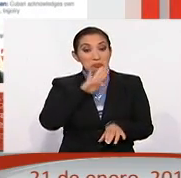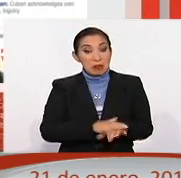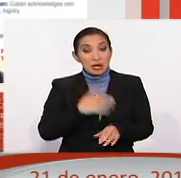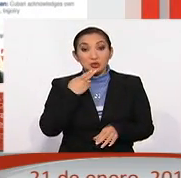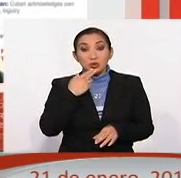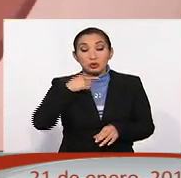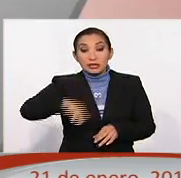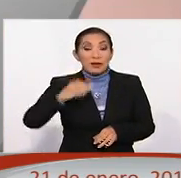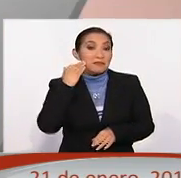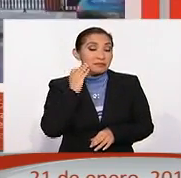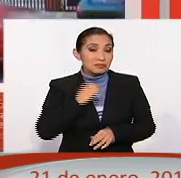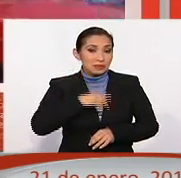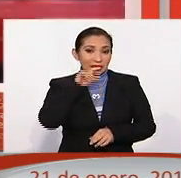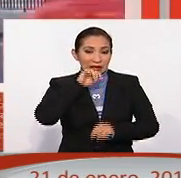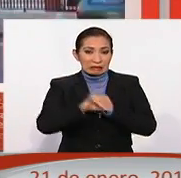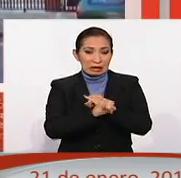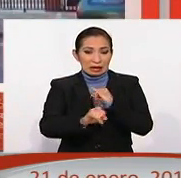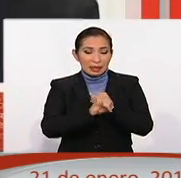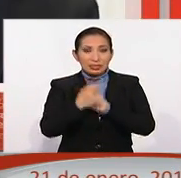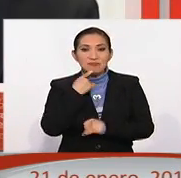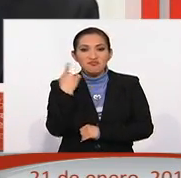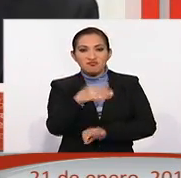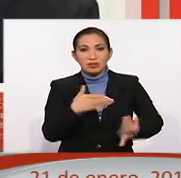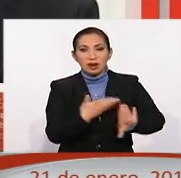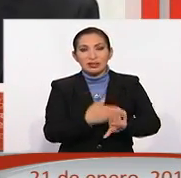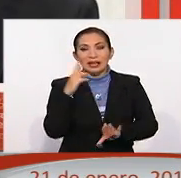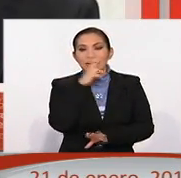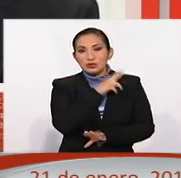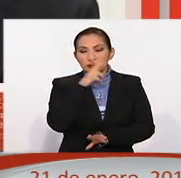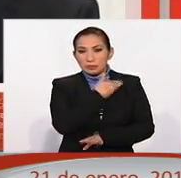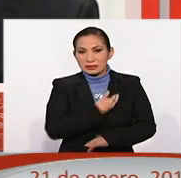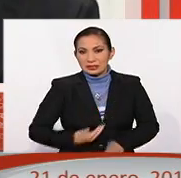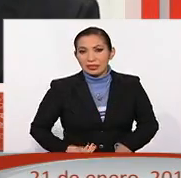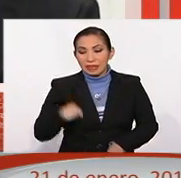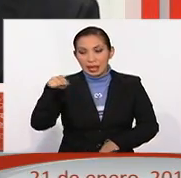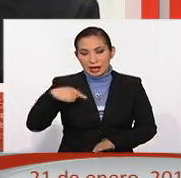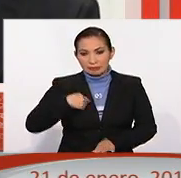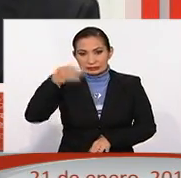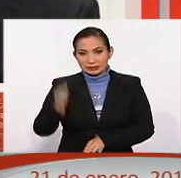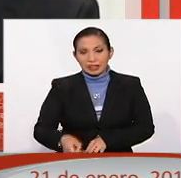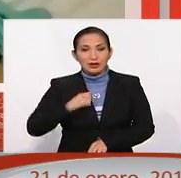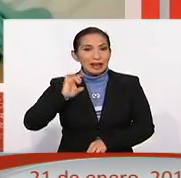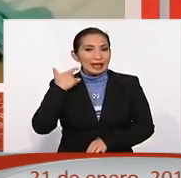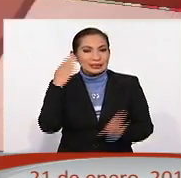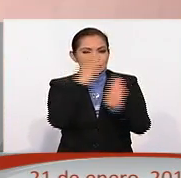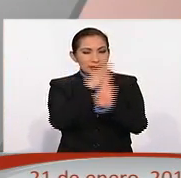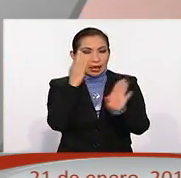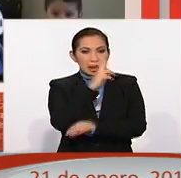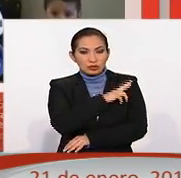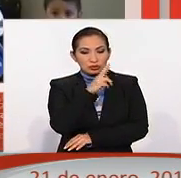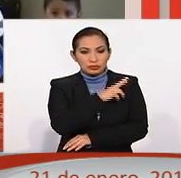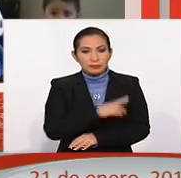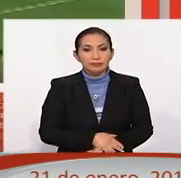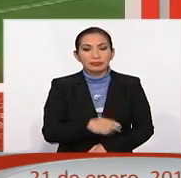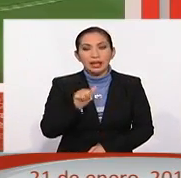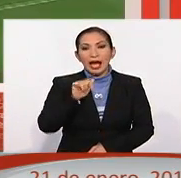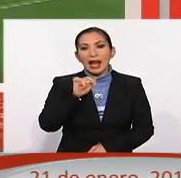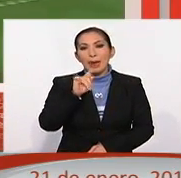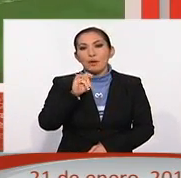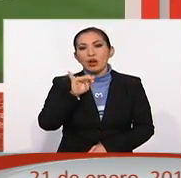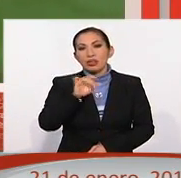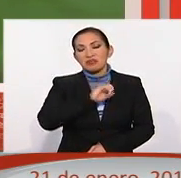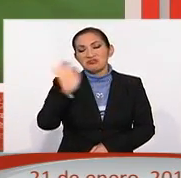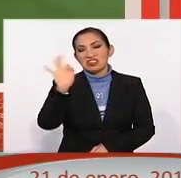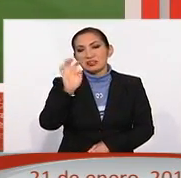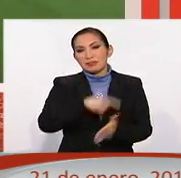redes sociales. Acusan a Vladimir Putin de haber aprobado el asesinato de un exespía ruso. Alan Pulido podría